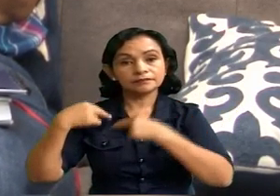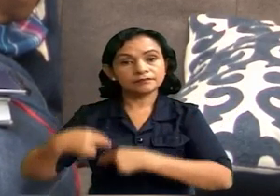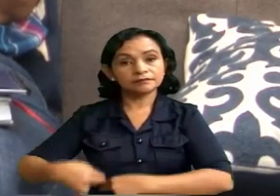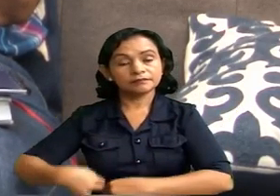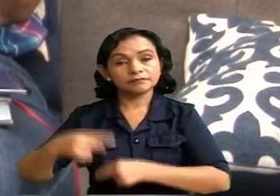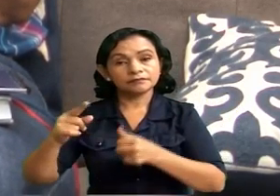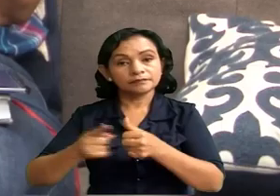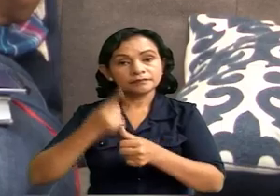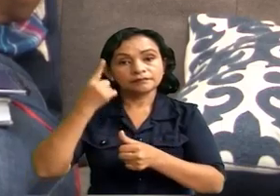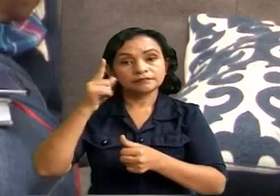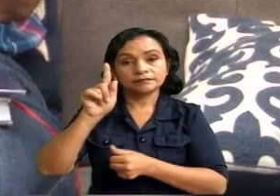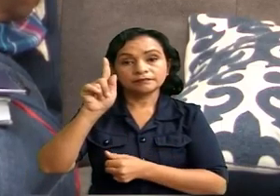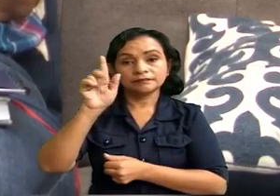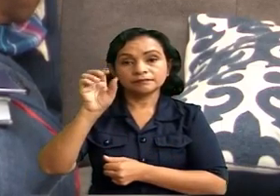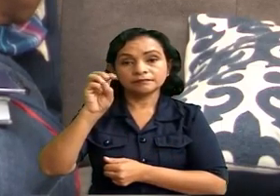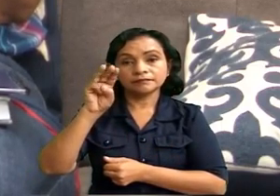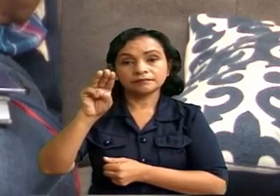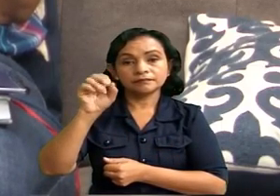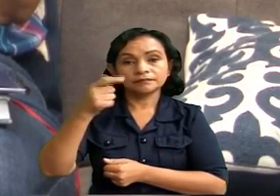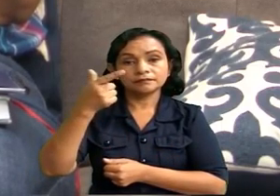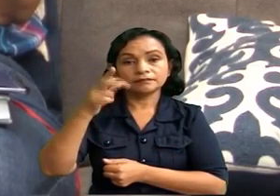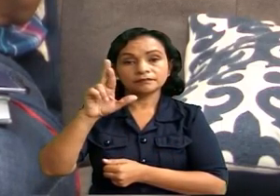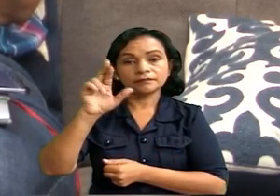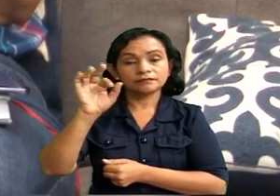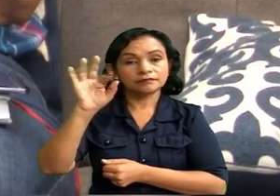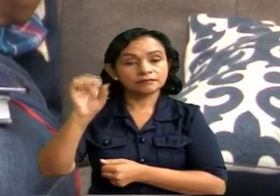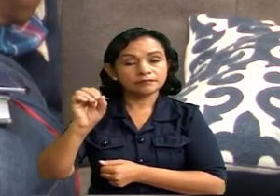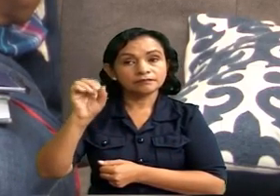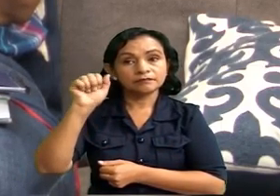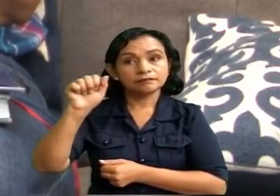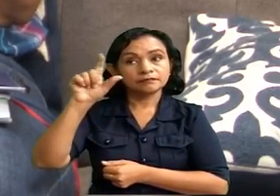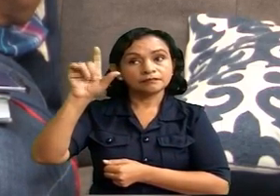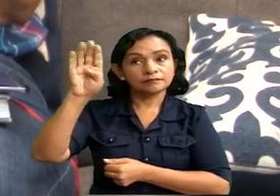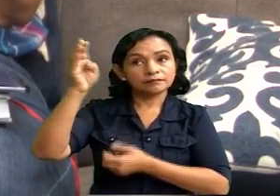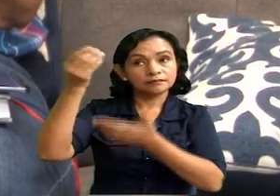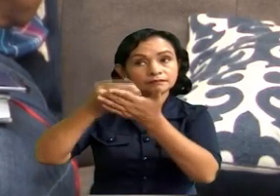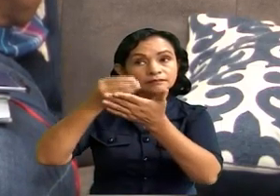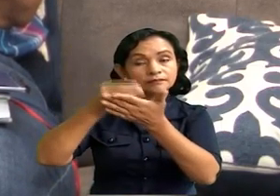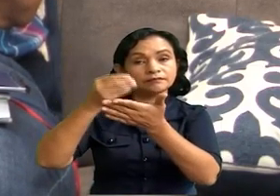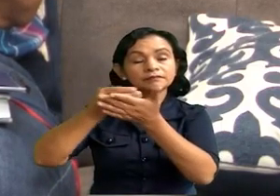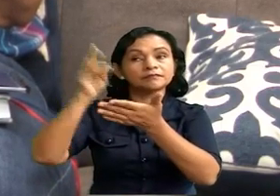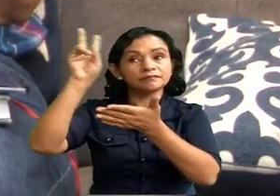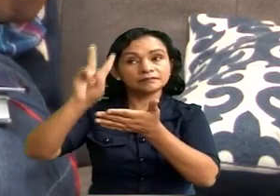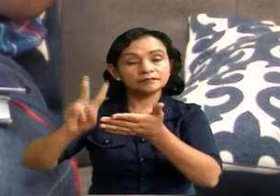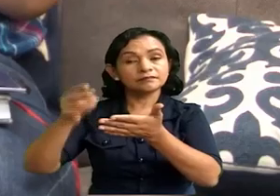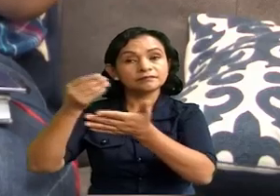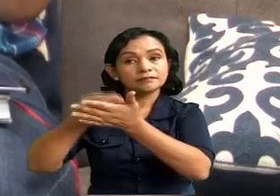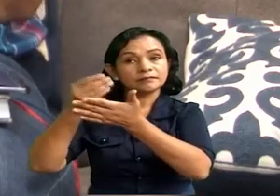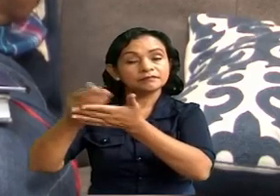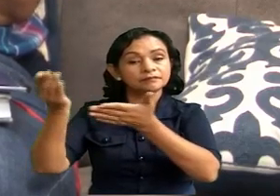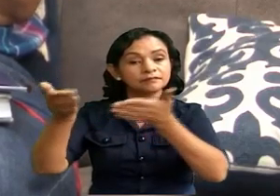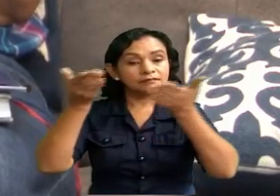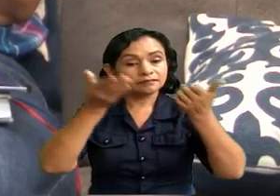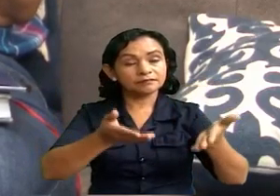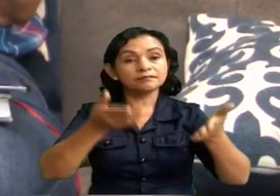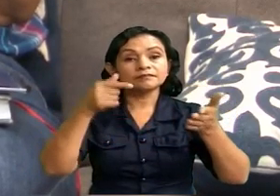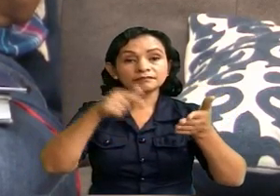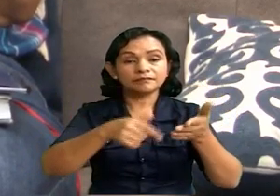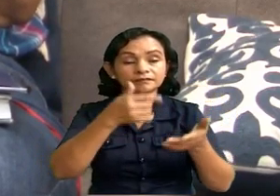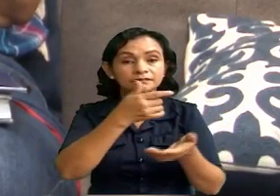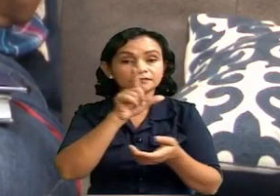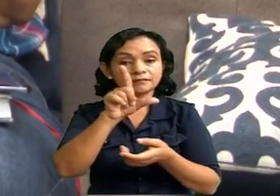primer tomógrafo vino a través de los fondos ALBA, a través de Cooperación Venezolana, primer tomógrafo instalado en el